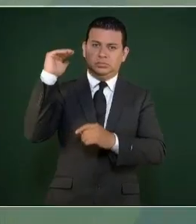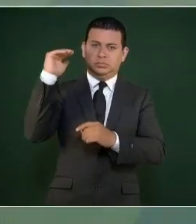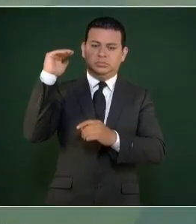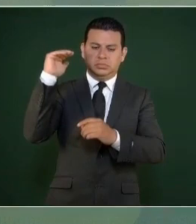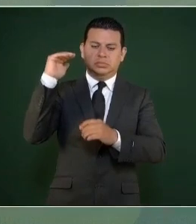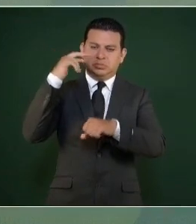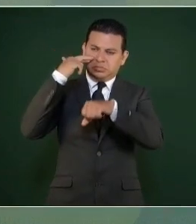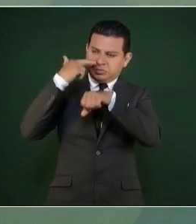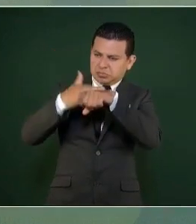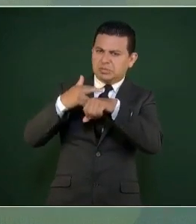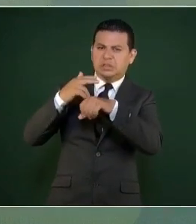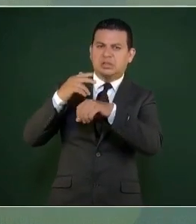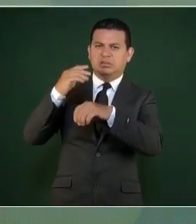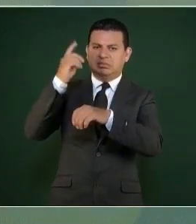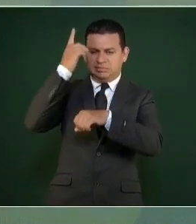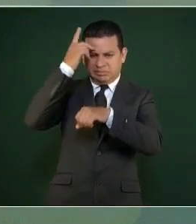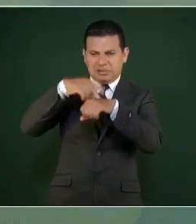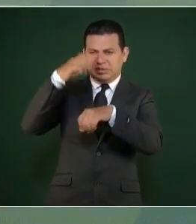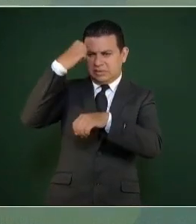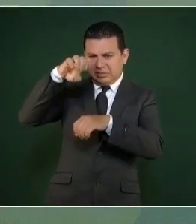CEPAL,